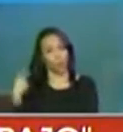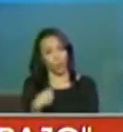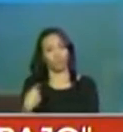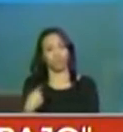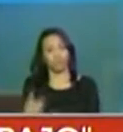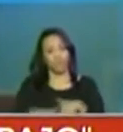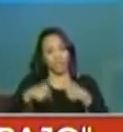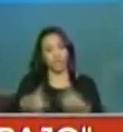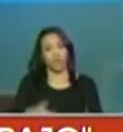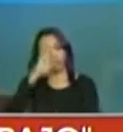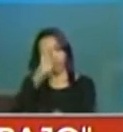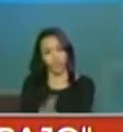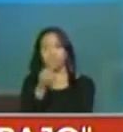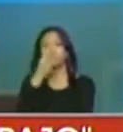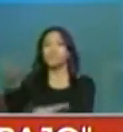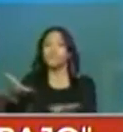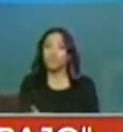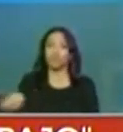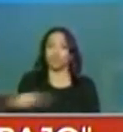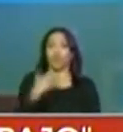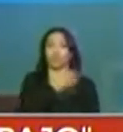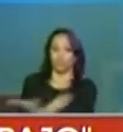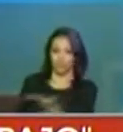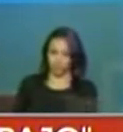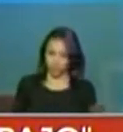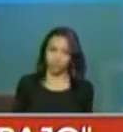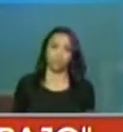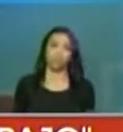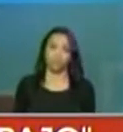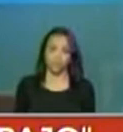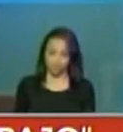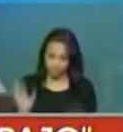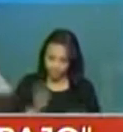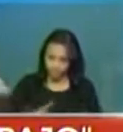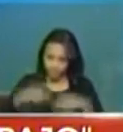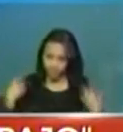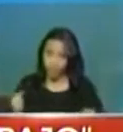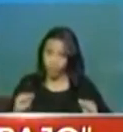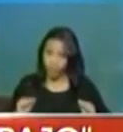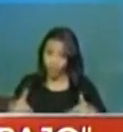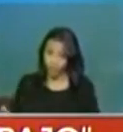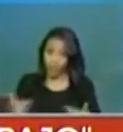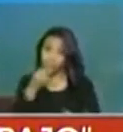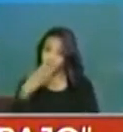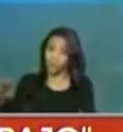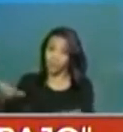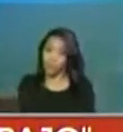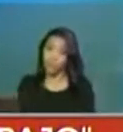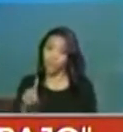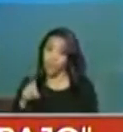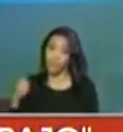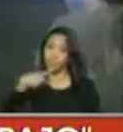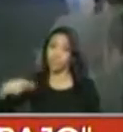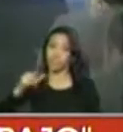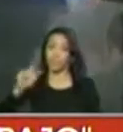Ellos cuentan también con nuestro trabajo, nuestra determinación. Sean bienvenidos, nuevos ministros. Manos a la obra. Sean